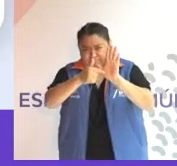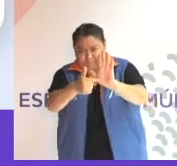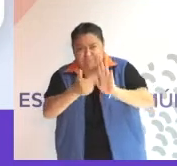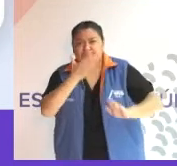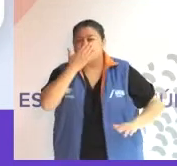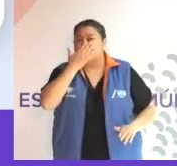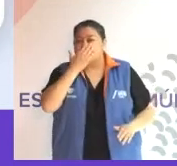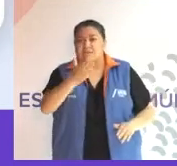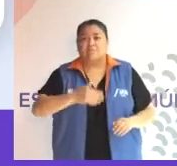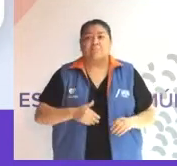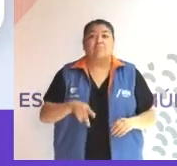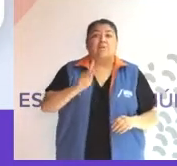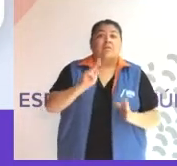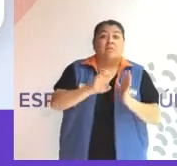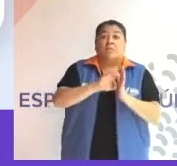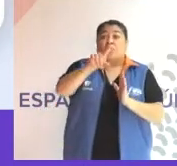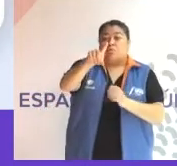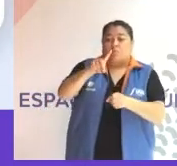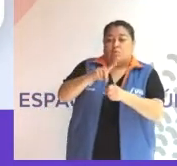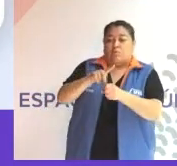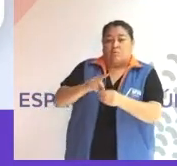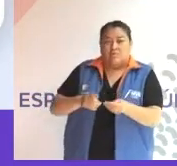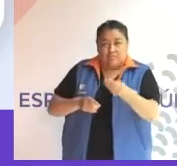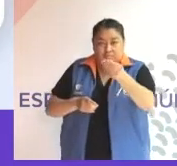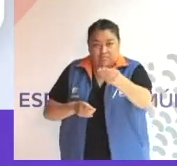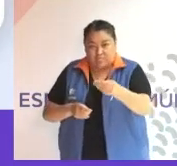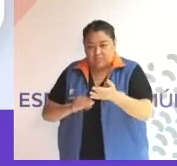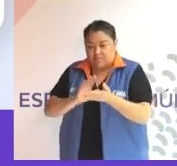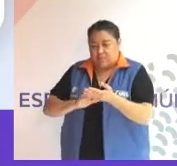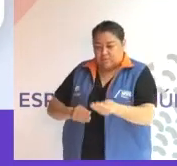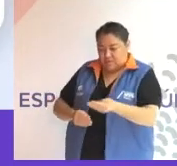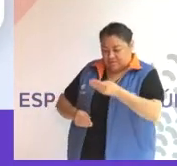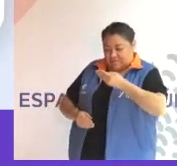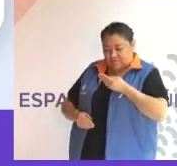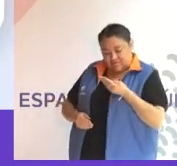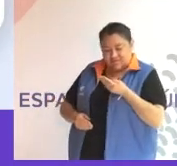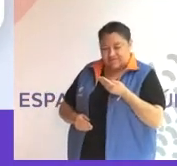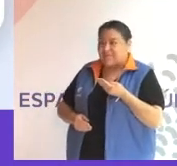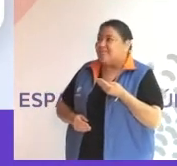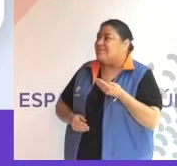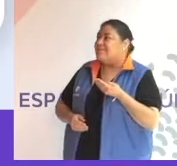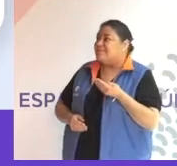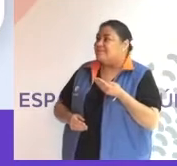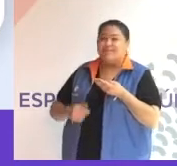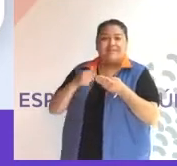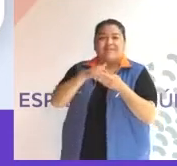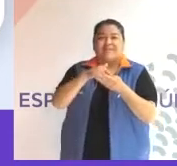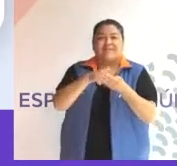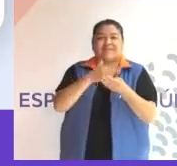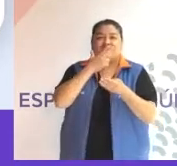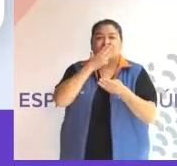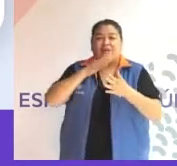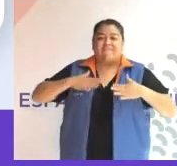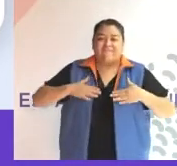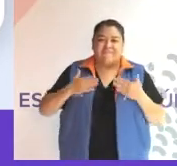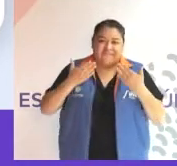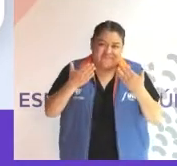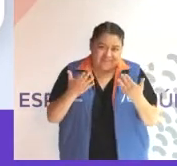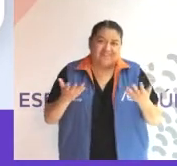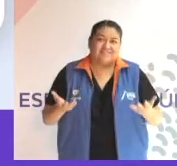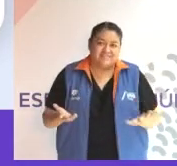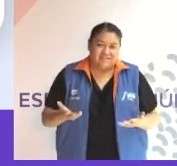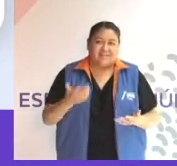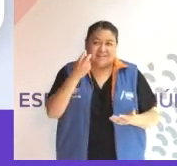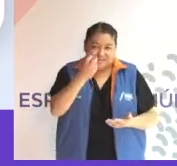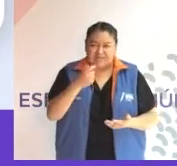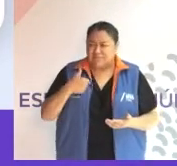Pero si tú das un donativo y te dan un papelito de donataria autorizada, pues eso también crea la confianza, ¿sí? De